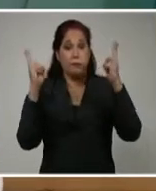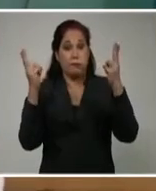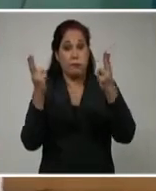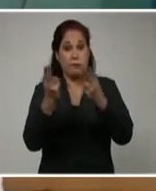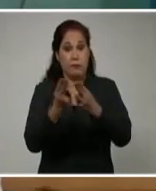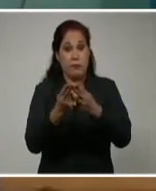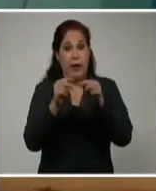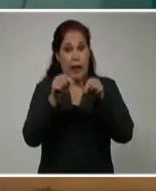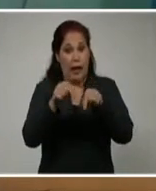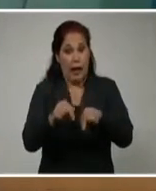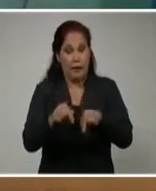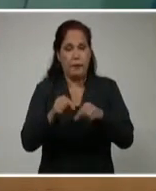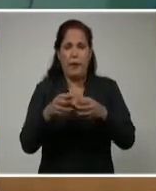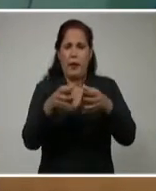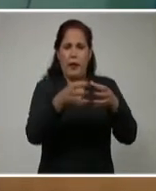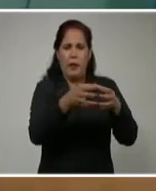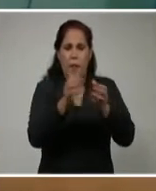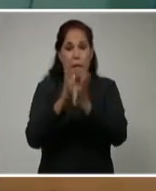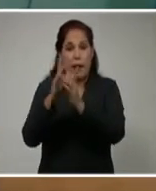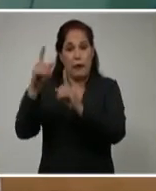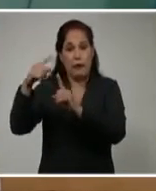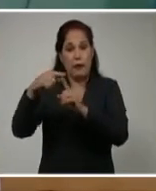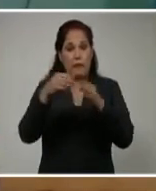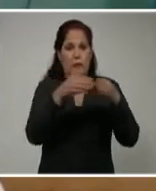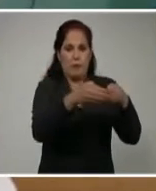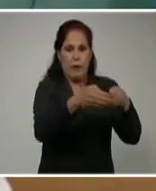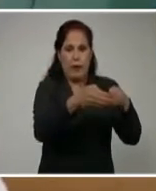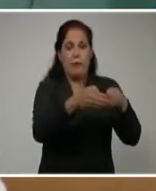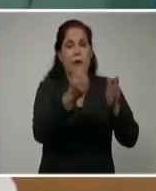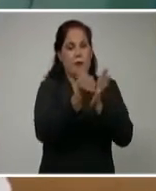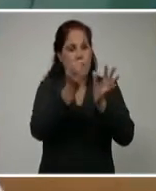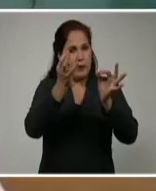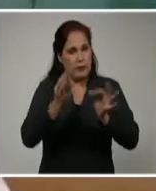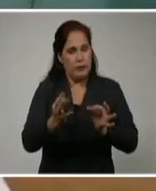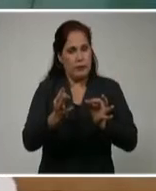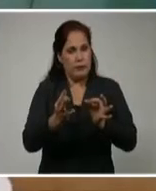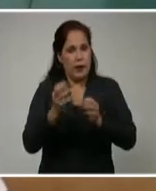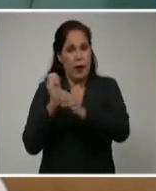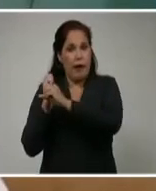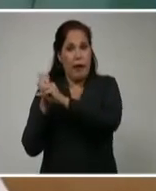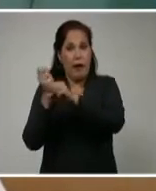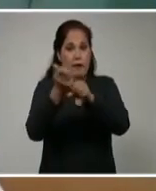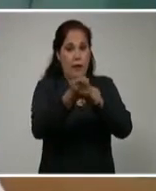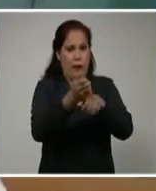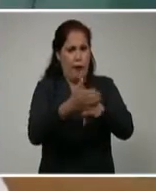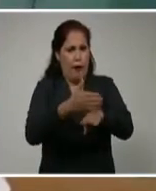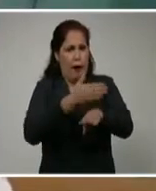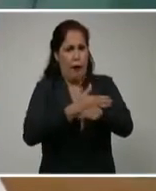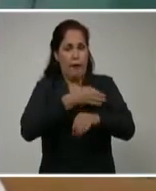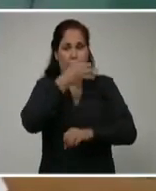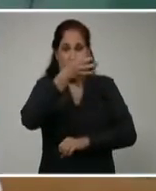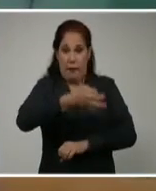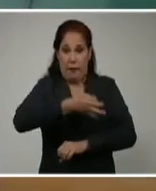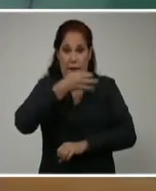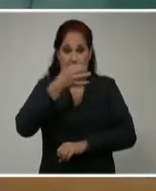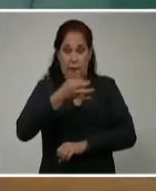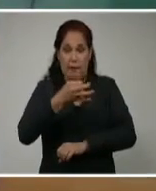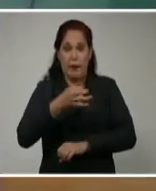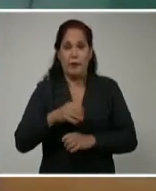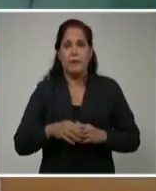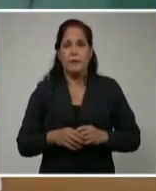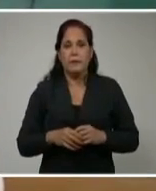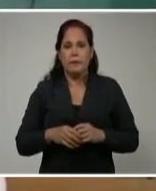Huelga entre los equipos de Matanzas y Granma. Se ratifican los lanzadores previamente anunciados. Noel